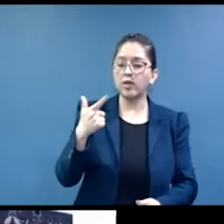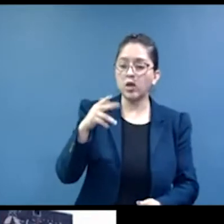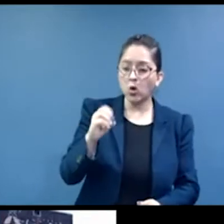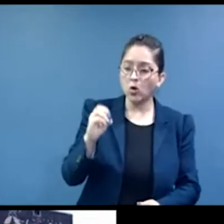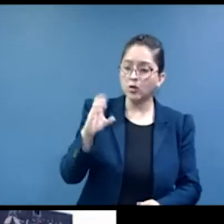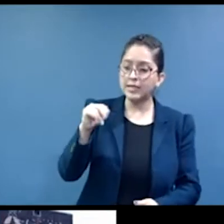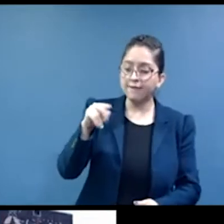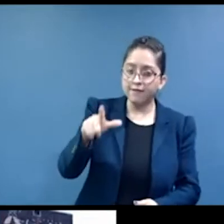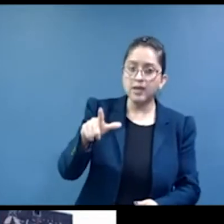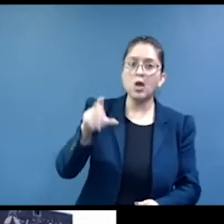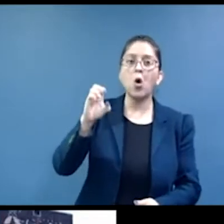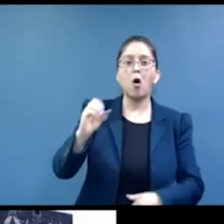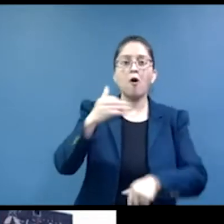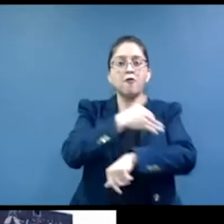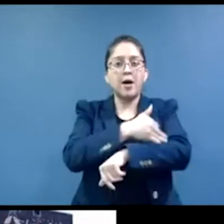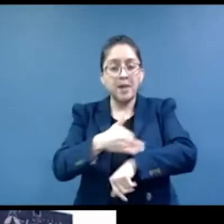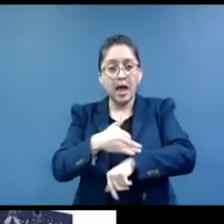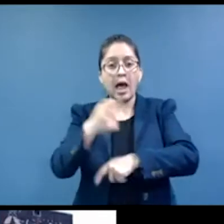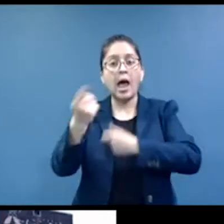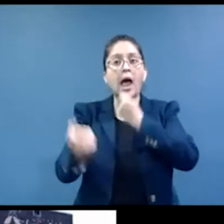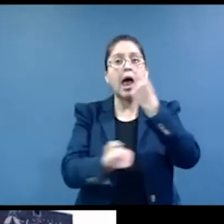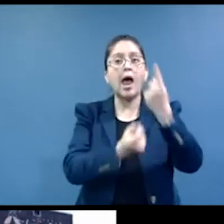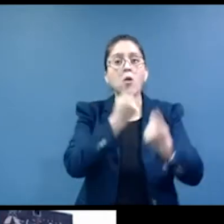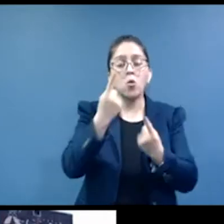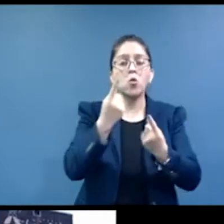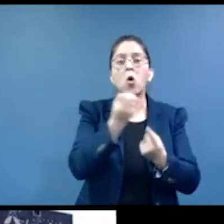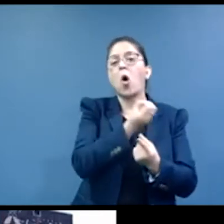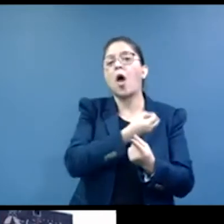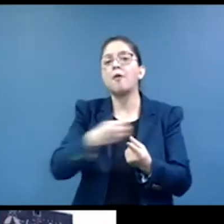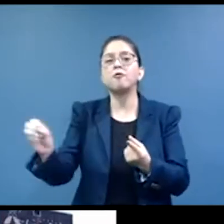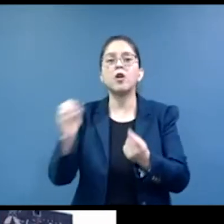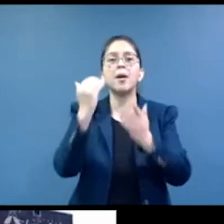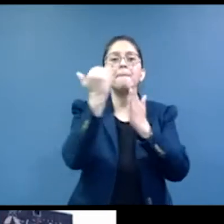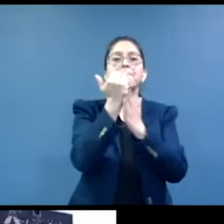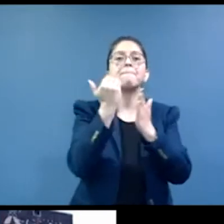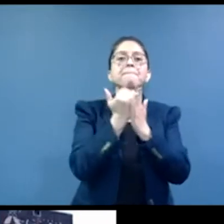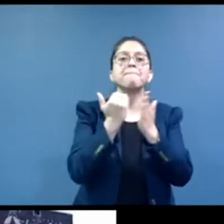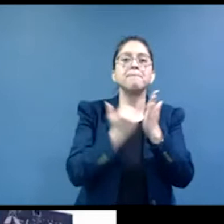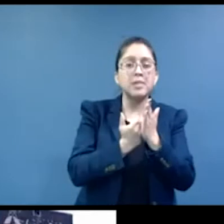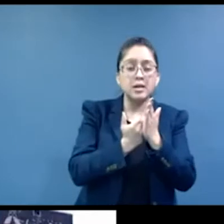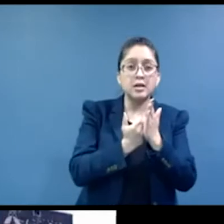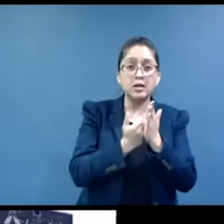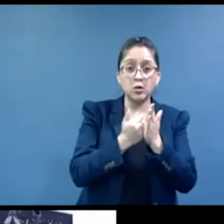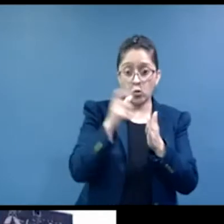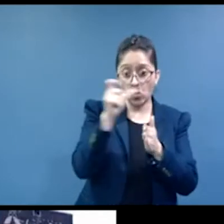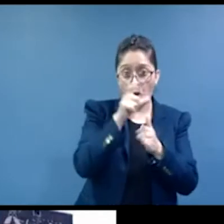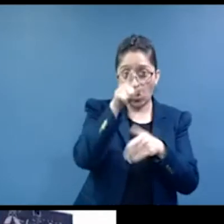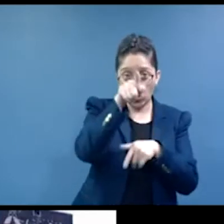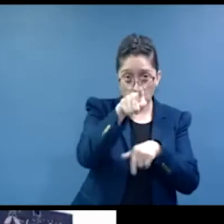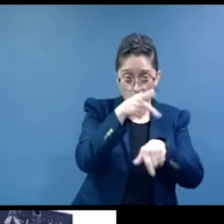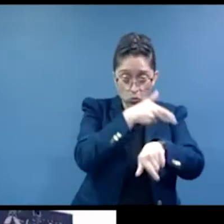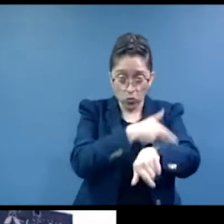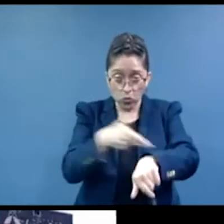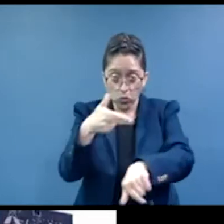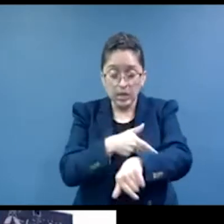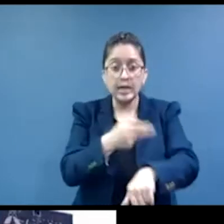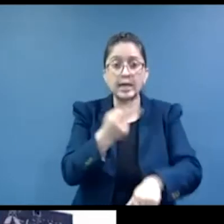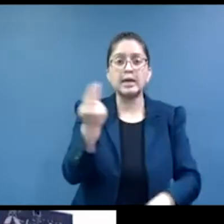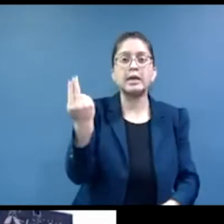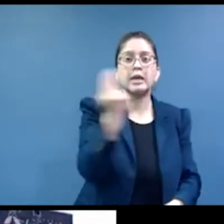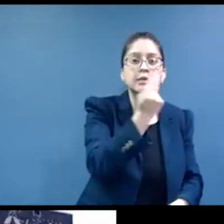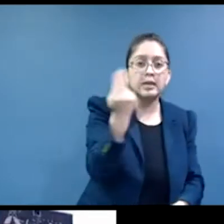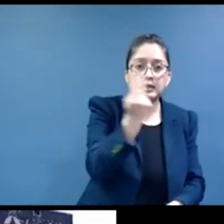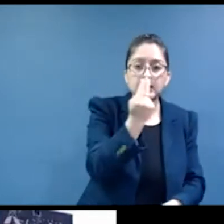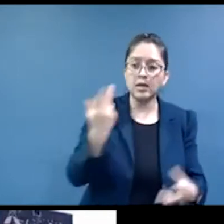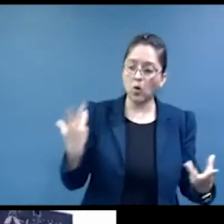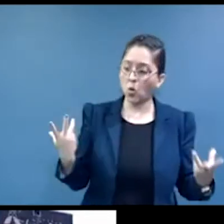establecido la obligación o el requisito de señalar que a este tipo de procedimientos se tendría que recurrir en pareja, o